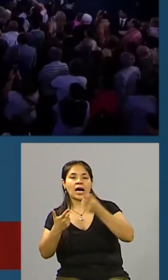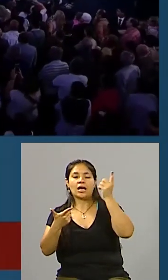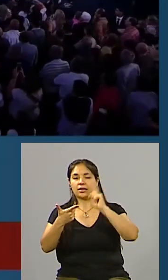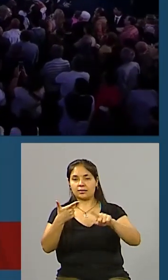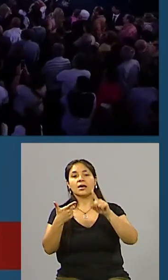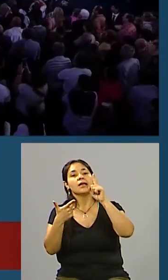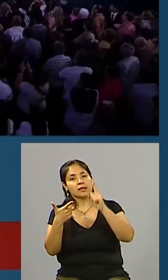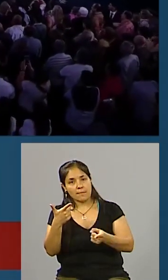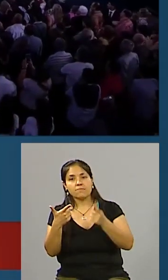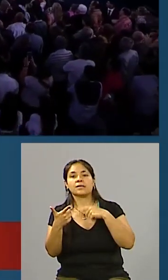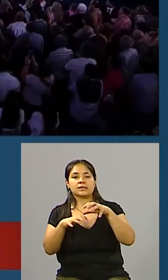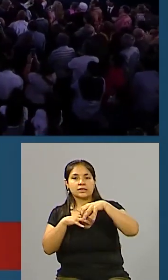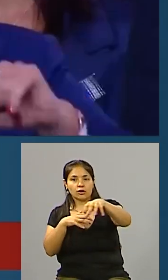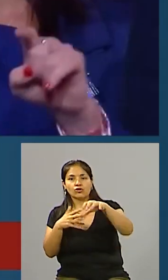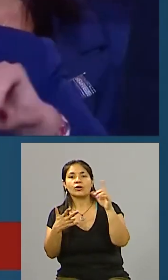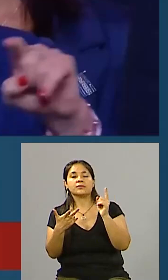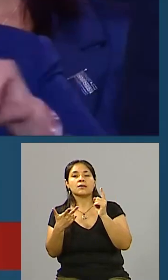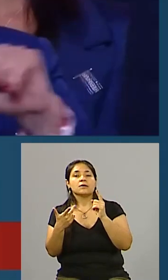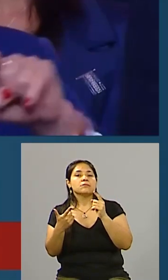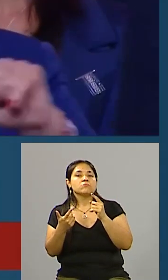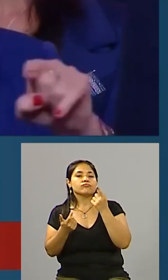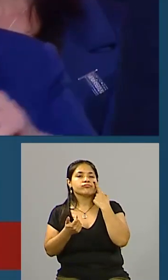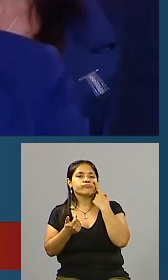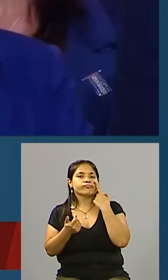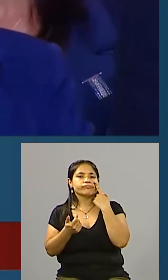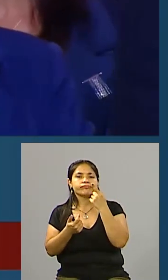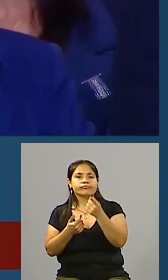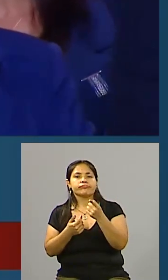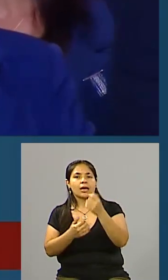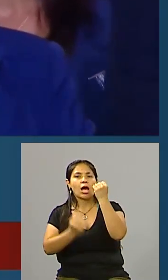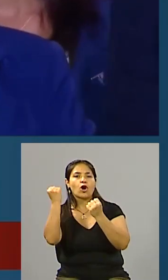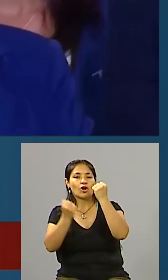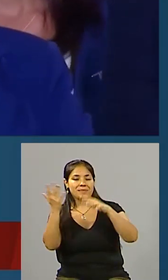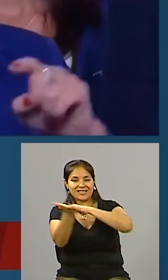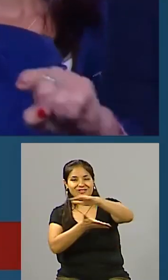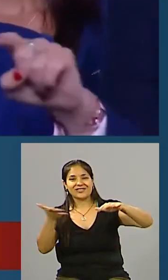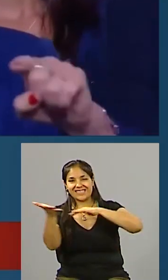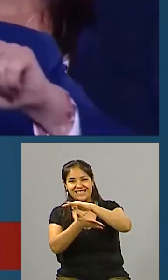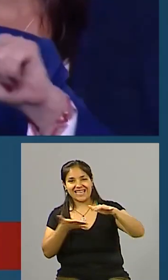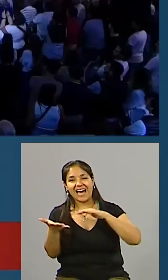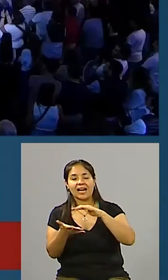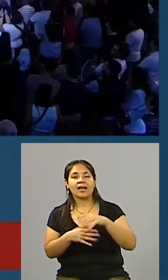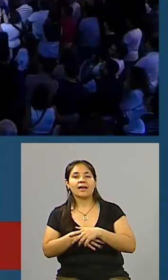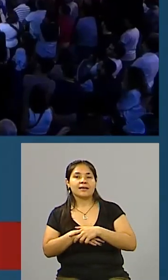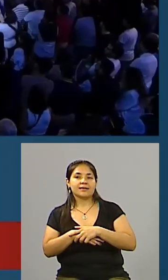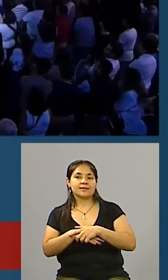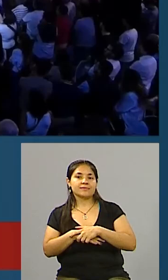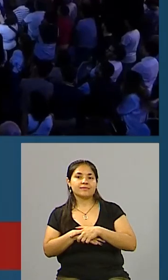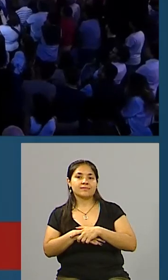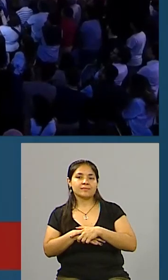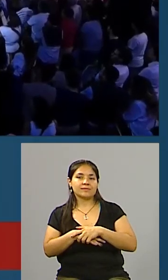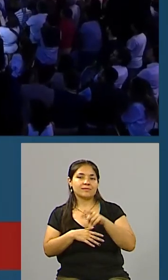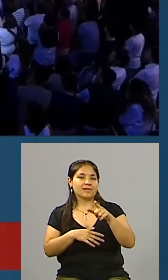los sectores de lo que conocemos como la economía social, o vulgarmente